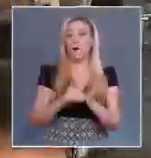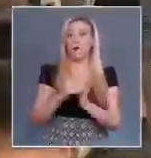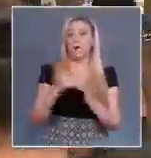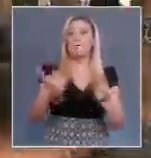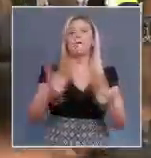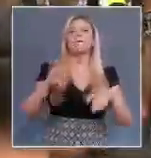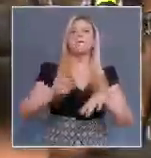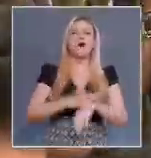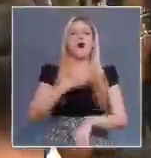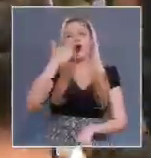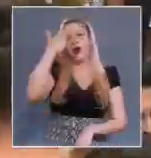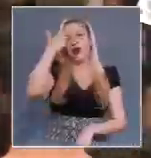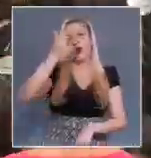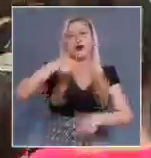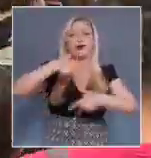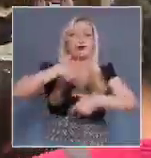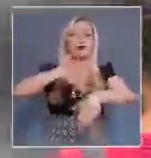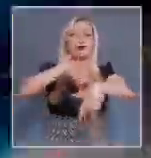de la Diversidad Sexual.